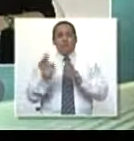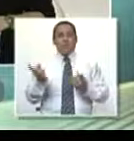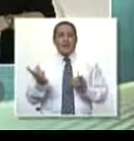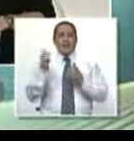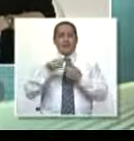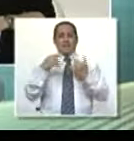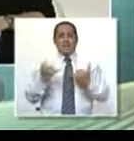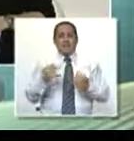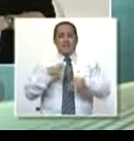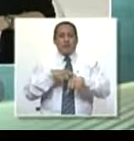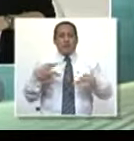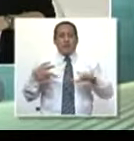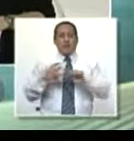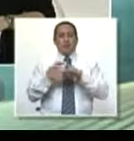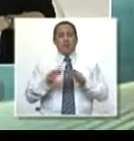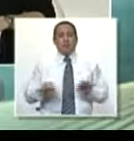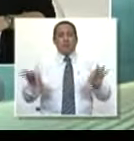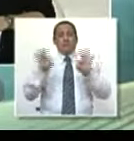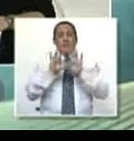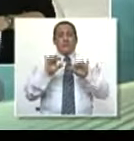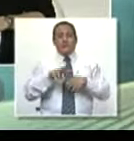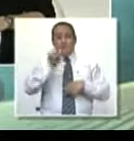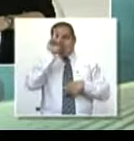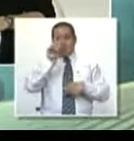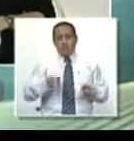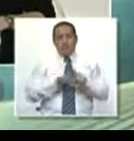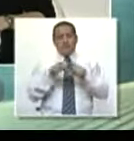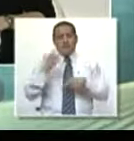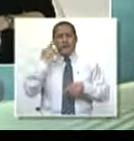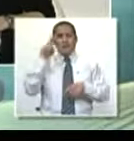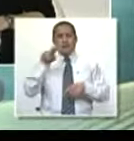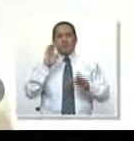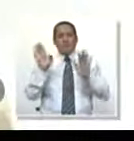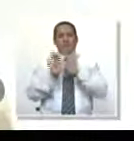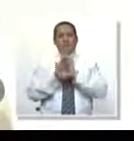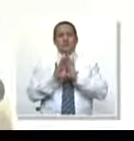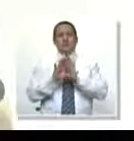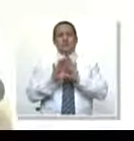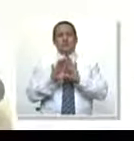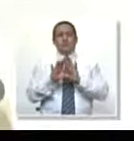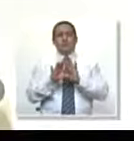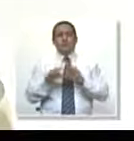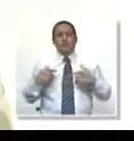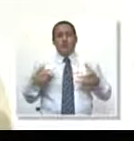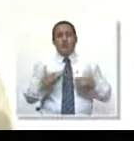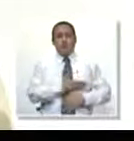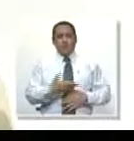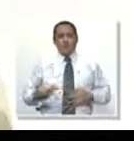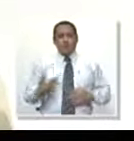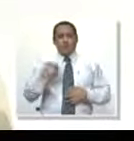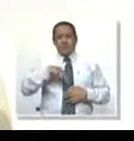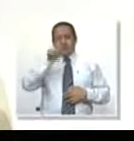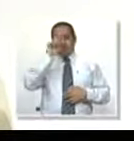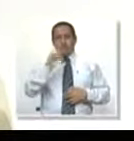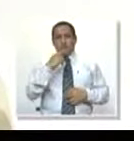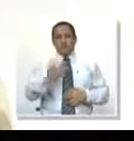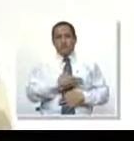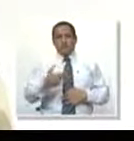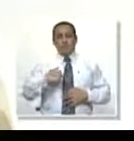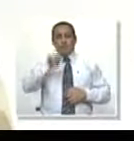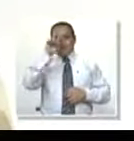todavía hay brechas significativas en el país y esa es la razón por la cual el gobierno del país el